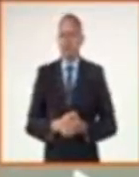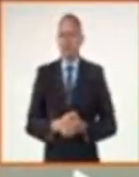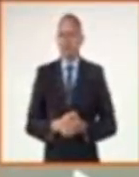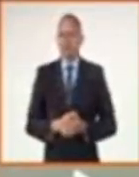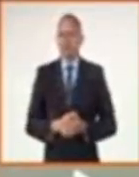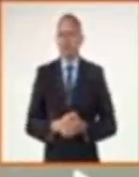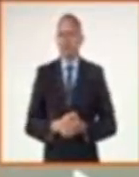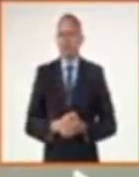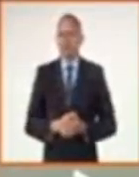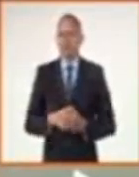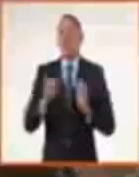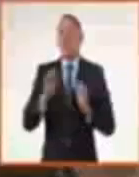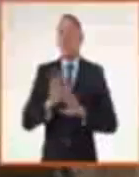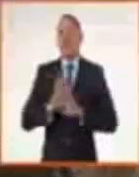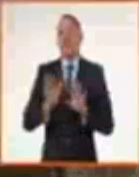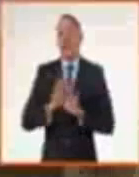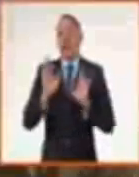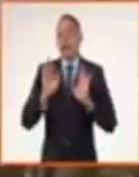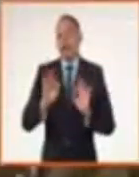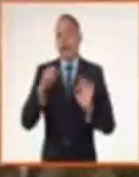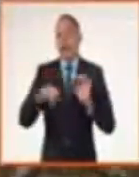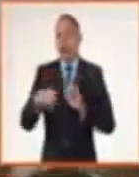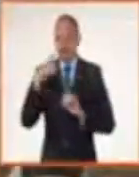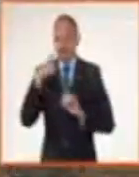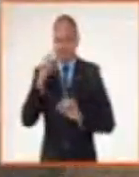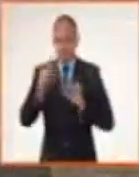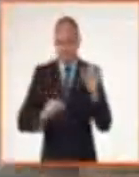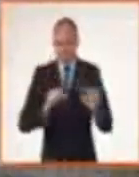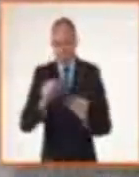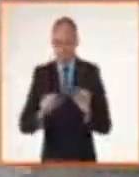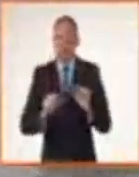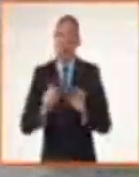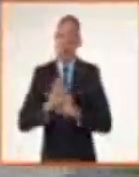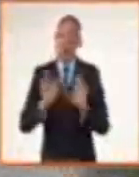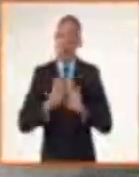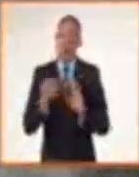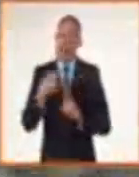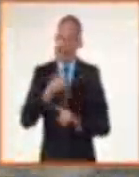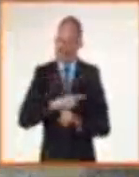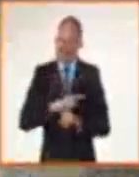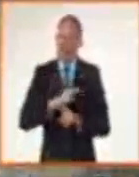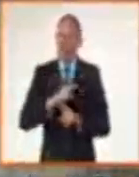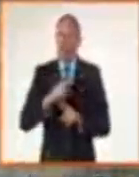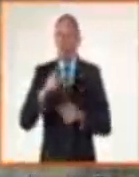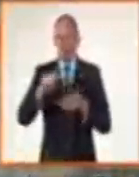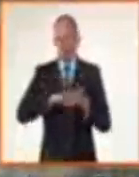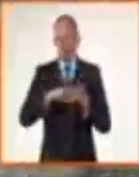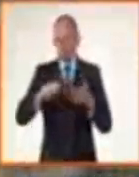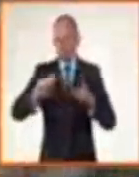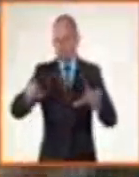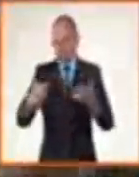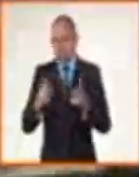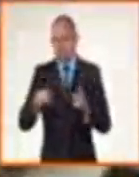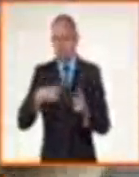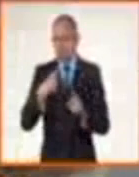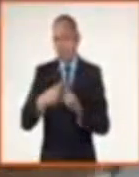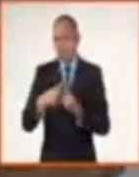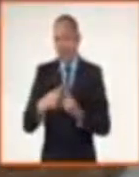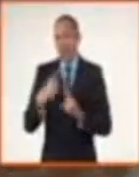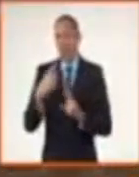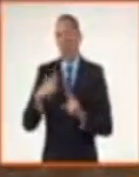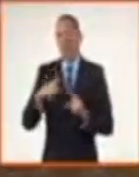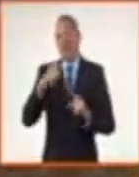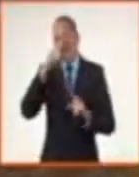igual, directo y secreto. Las urnas las custodian los pioneros, y todo el pueblo acudió en una jornada